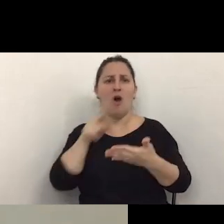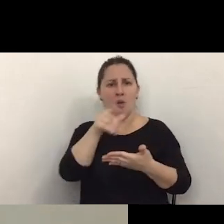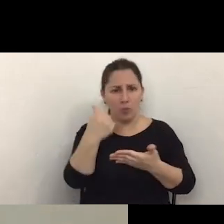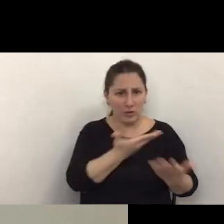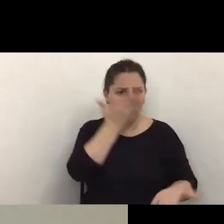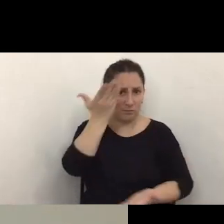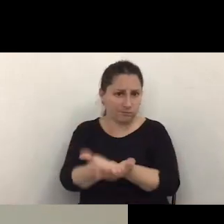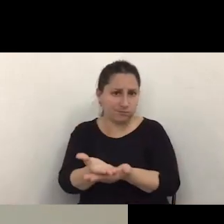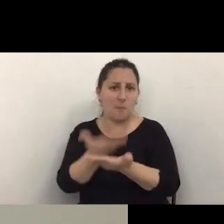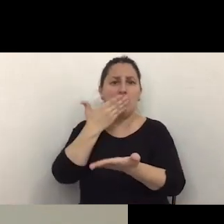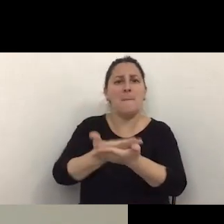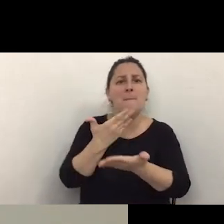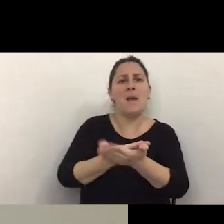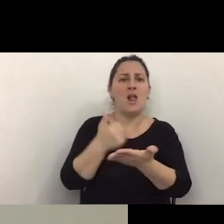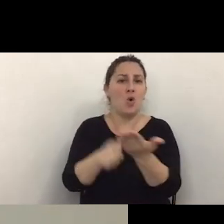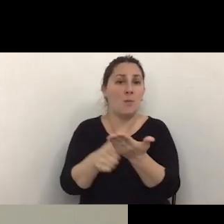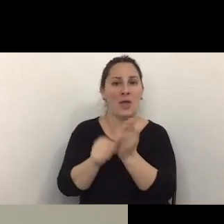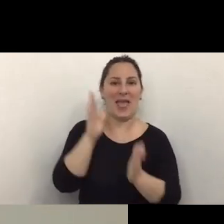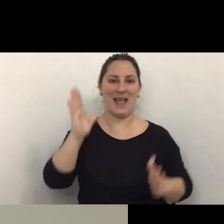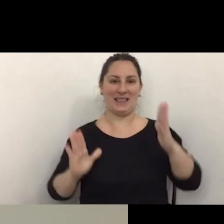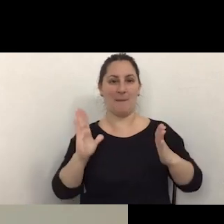presentar documentación en la etapa de